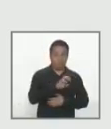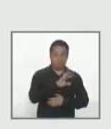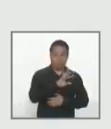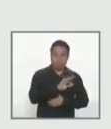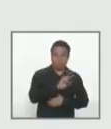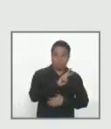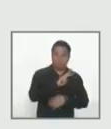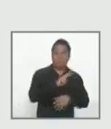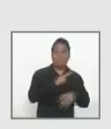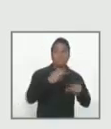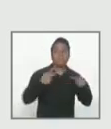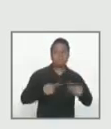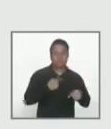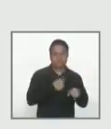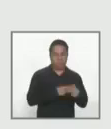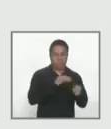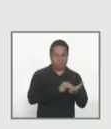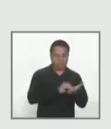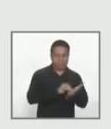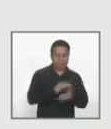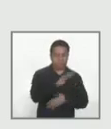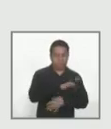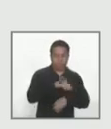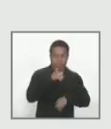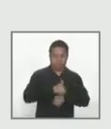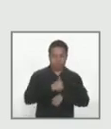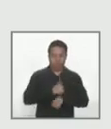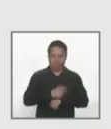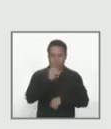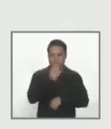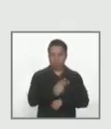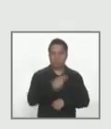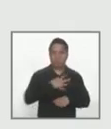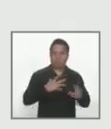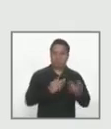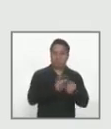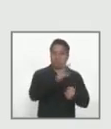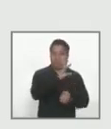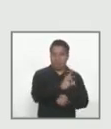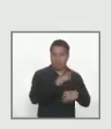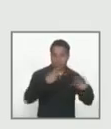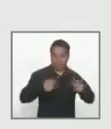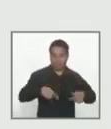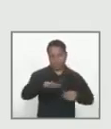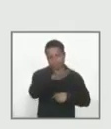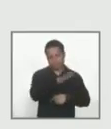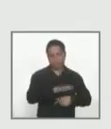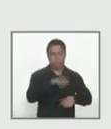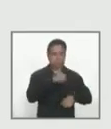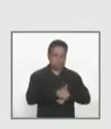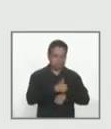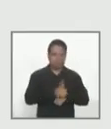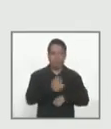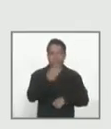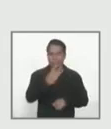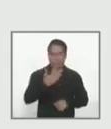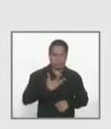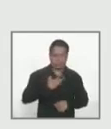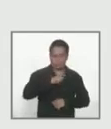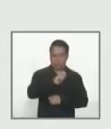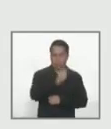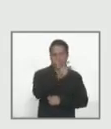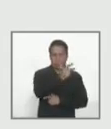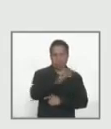casos activos. La jurisdicción sanitaria número 2 tiene 40, la jurisdicción sanitaria número 3,